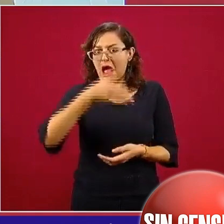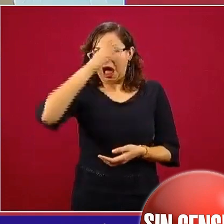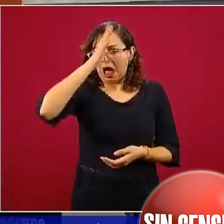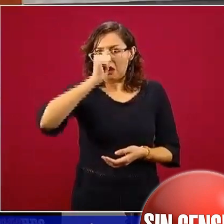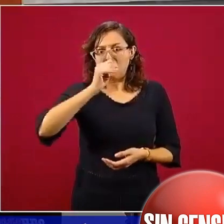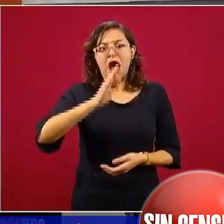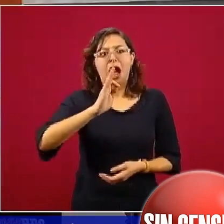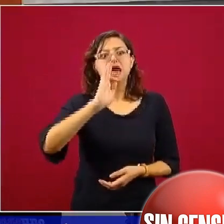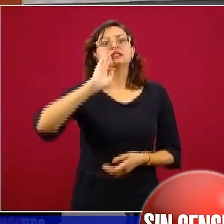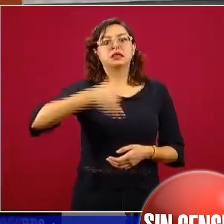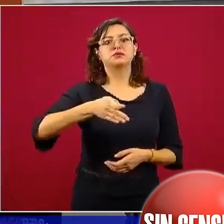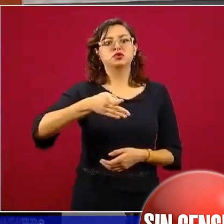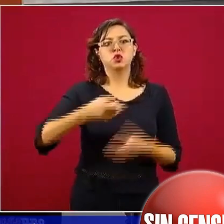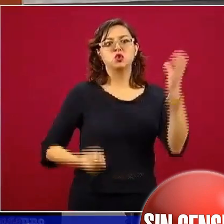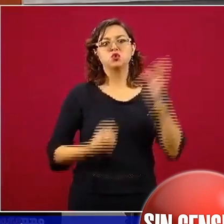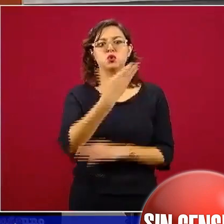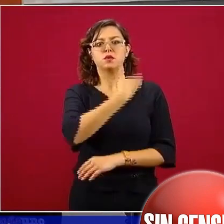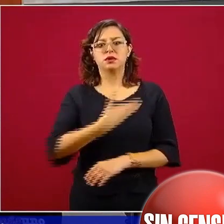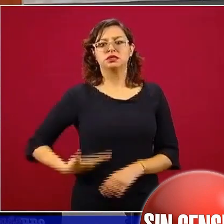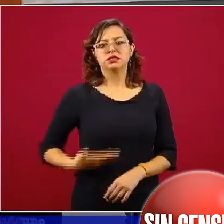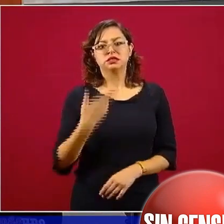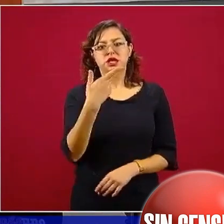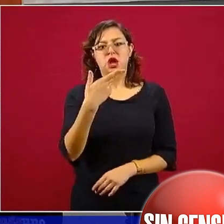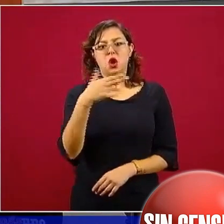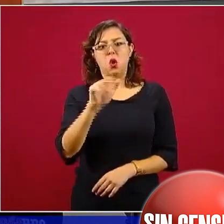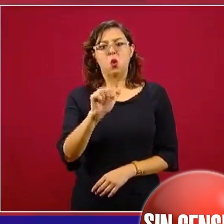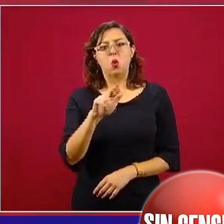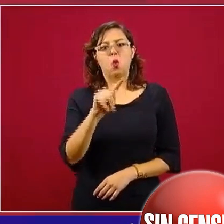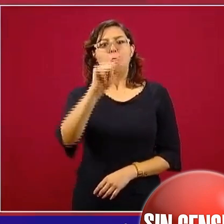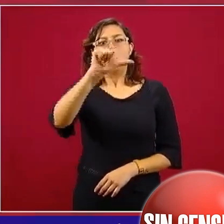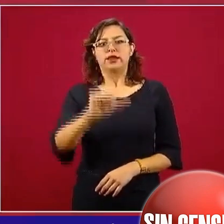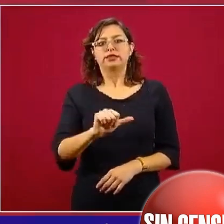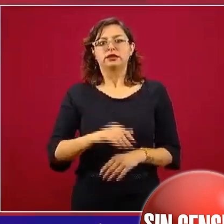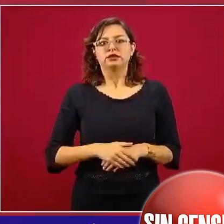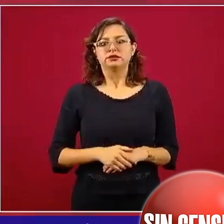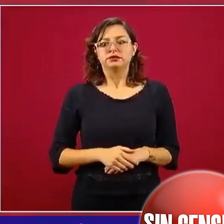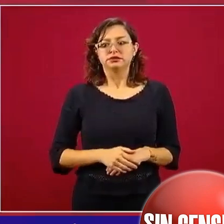Ya ni les digo también los reconocimientos